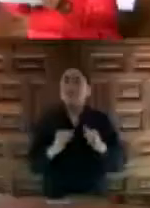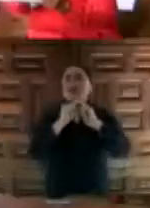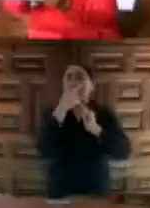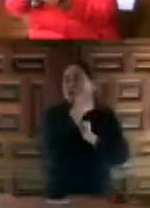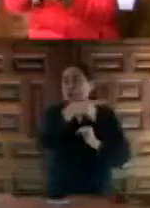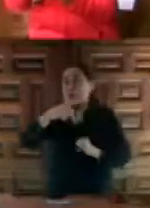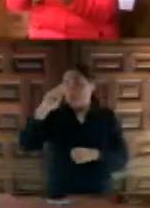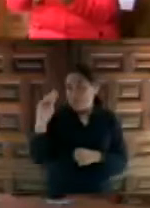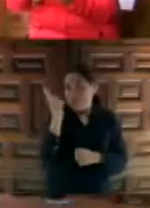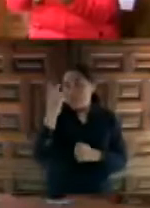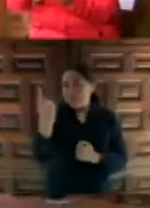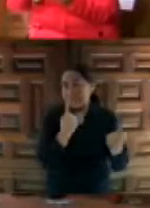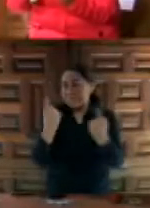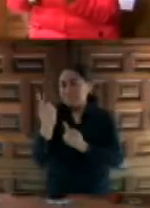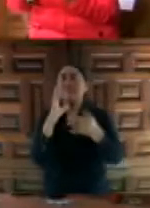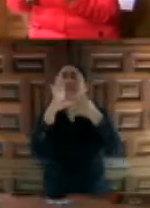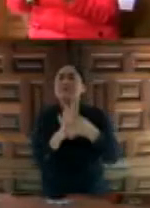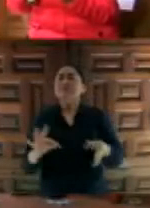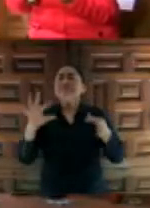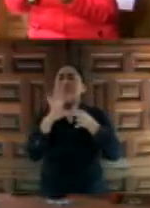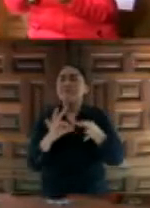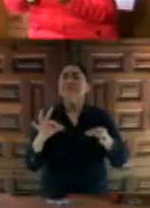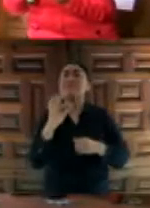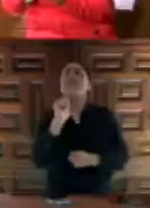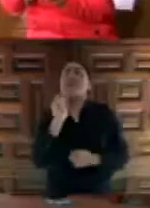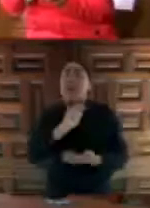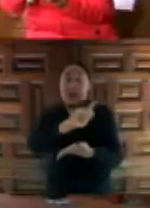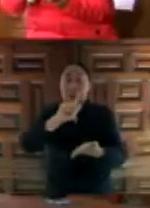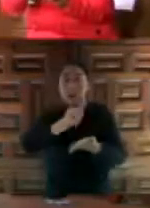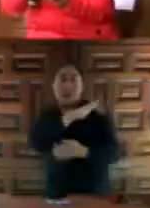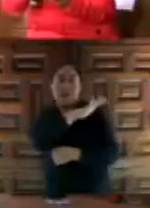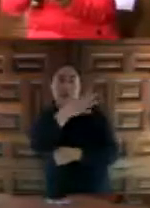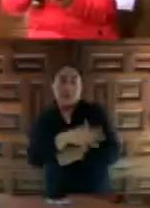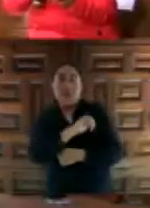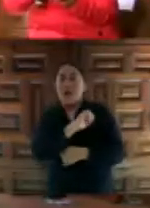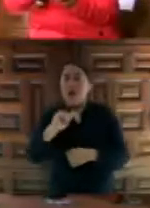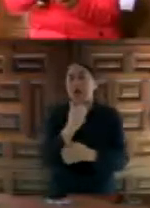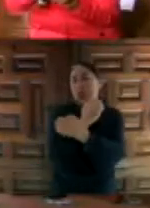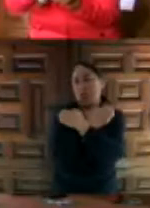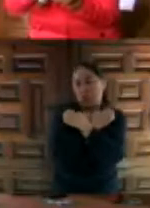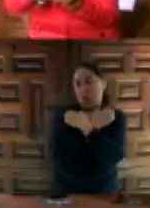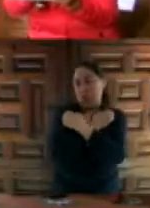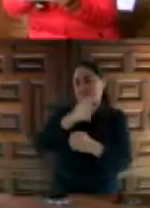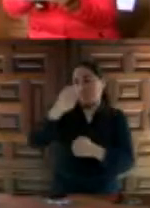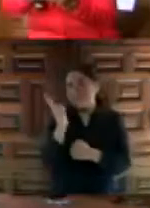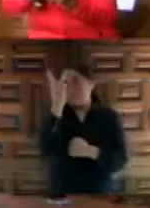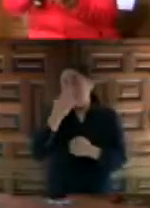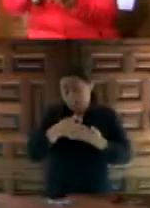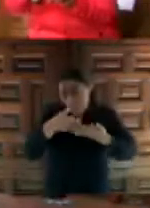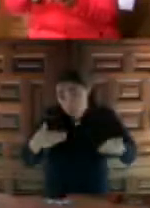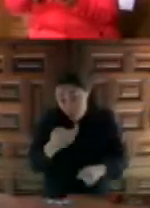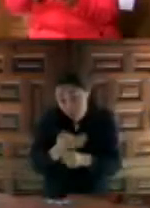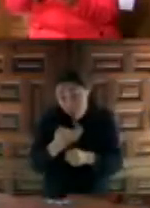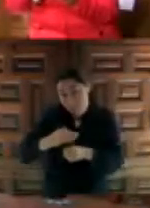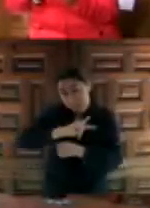educación superior sobre la adscripción de la Ley General de Educación Superior en las transformaciones actuales